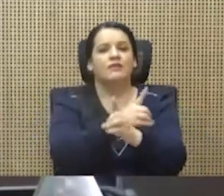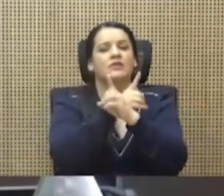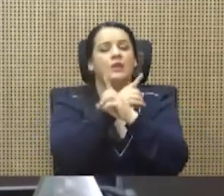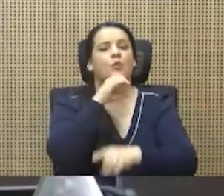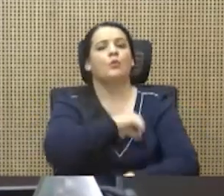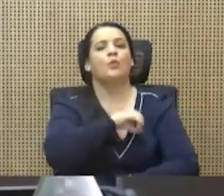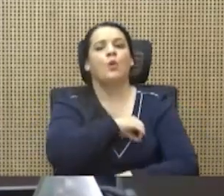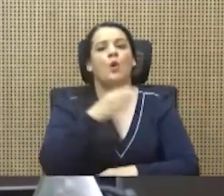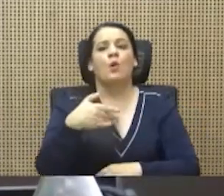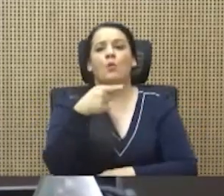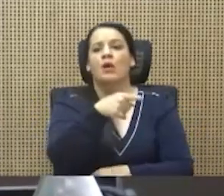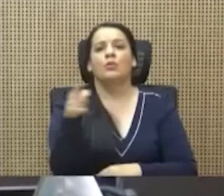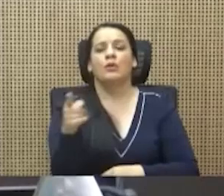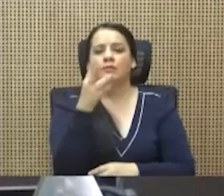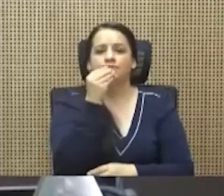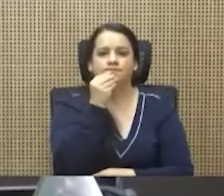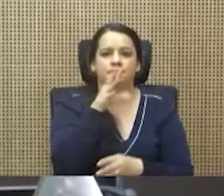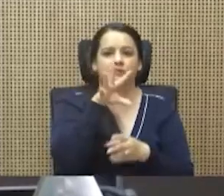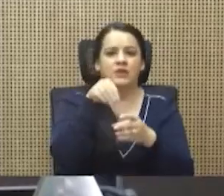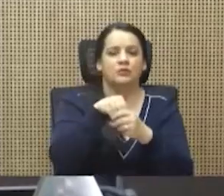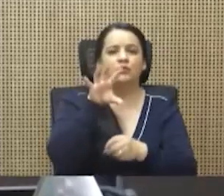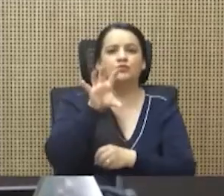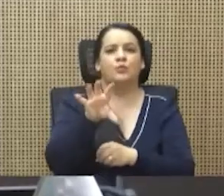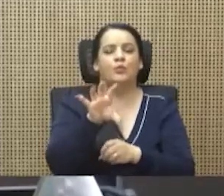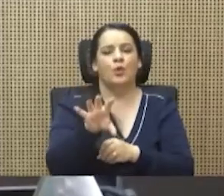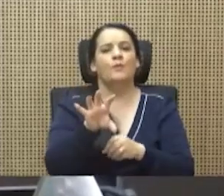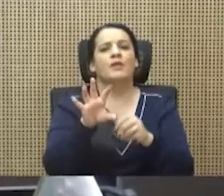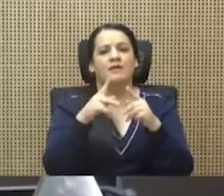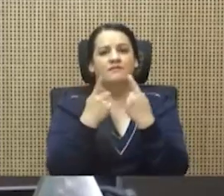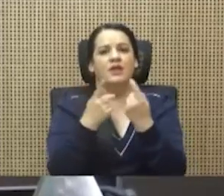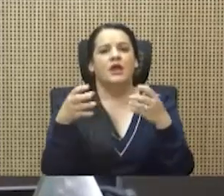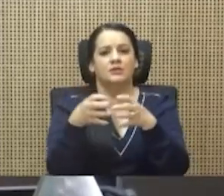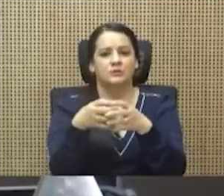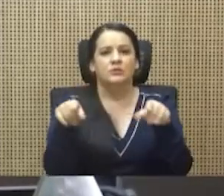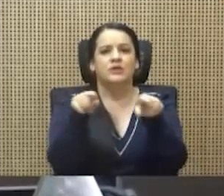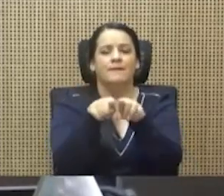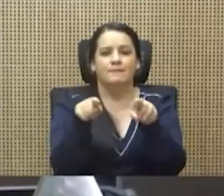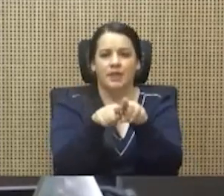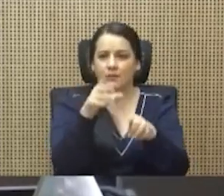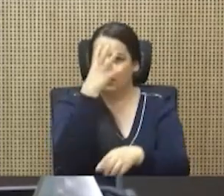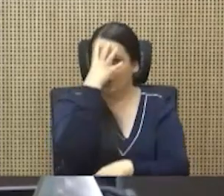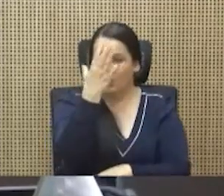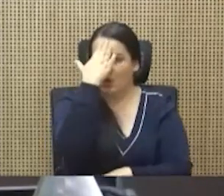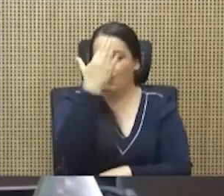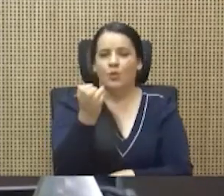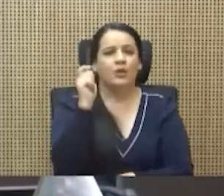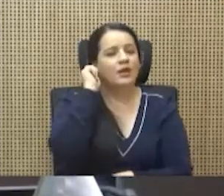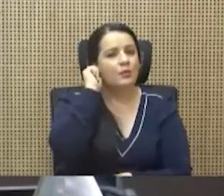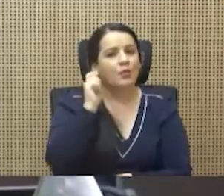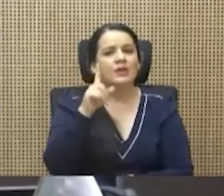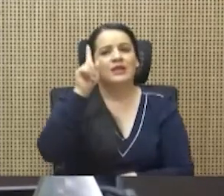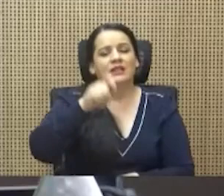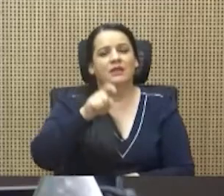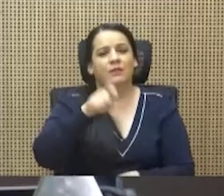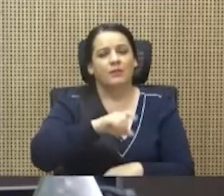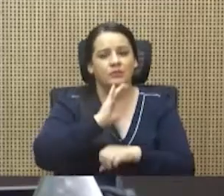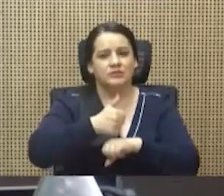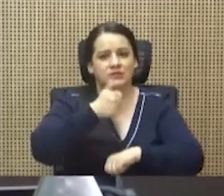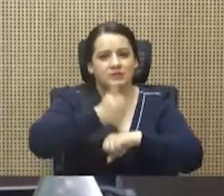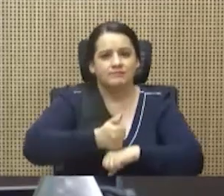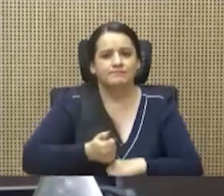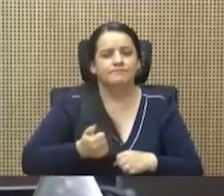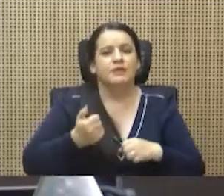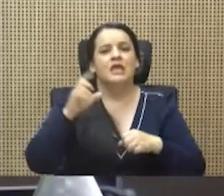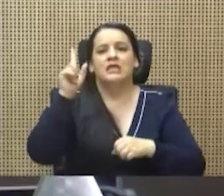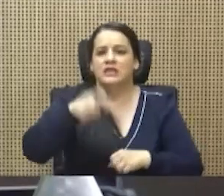sido bozaleadas dentro de su propia fracción, eso también da vergüenza. Porque las mujeres tenemos que posicionarnos, y